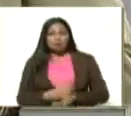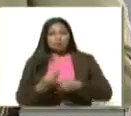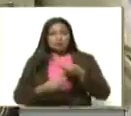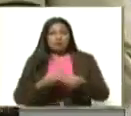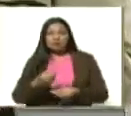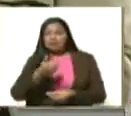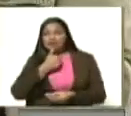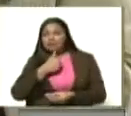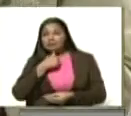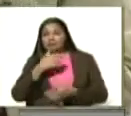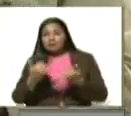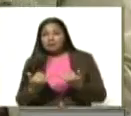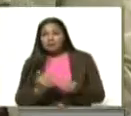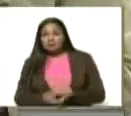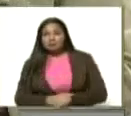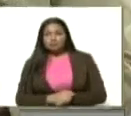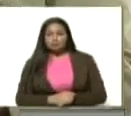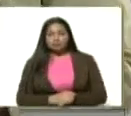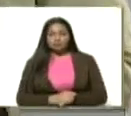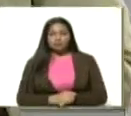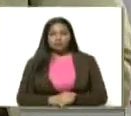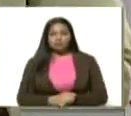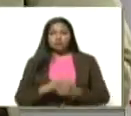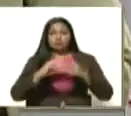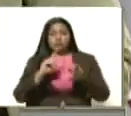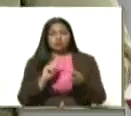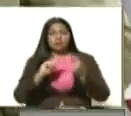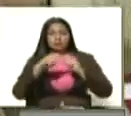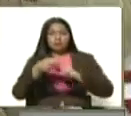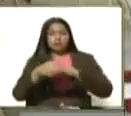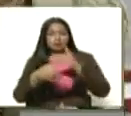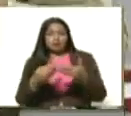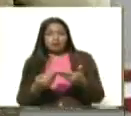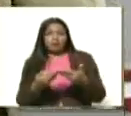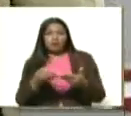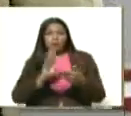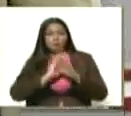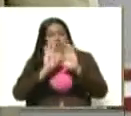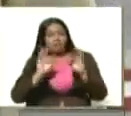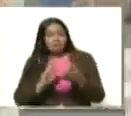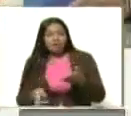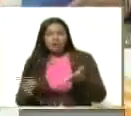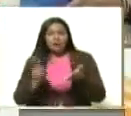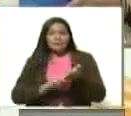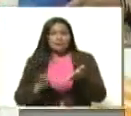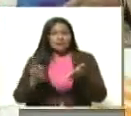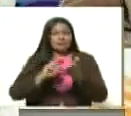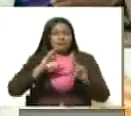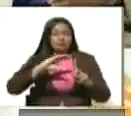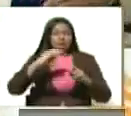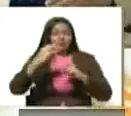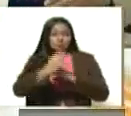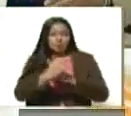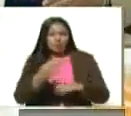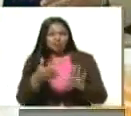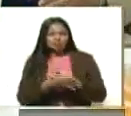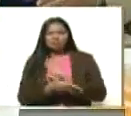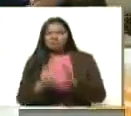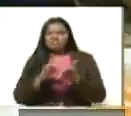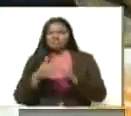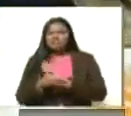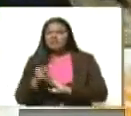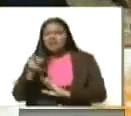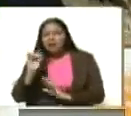resistencias. ¿Por qué? Porque estamos hablando de una transformación, precisamente, y valga la repetición, cultural. ¿Eso qué